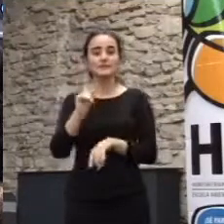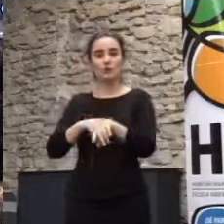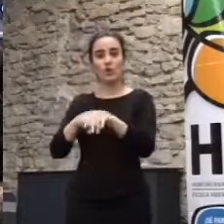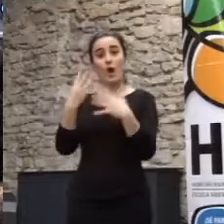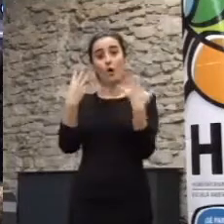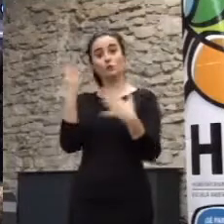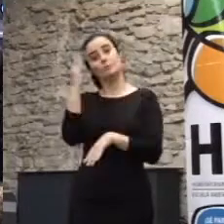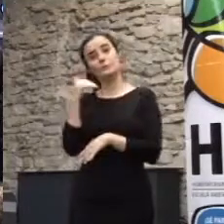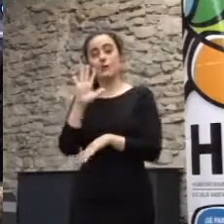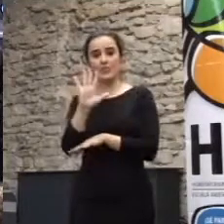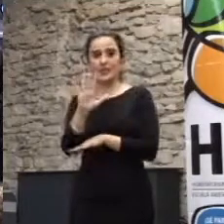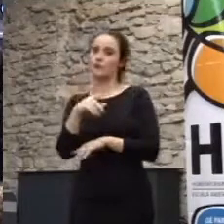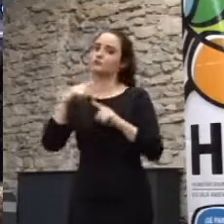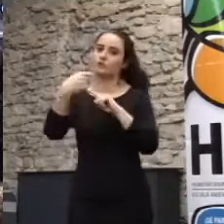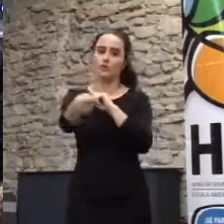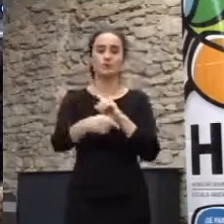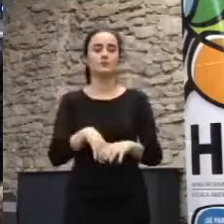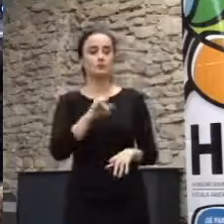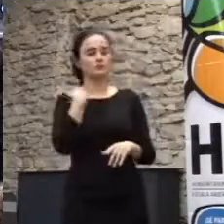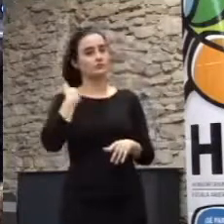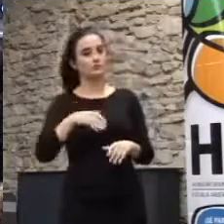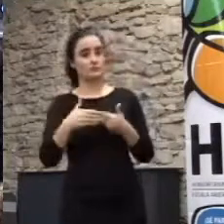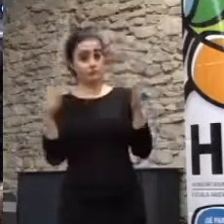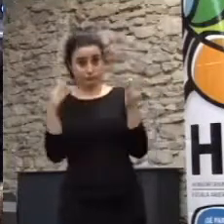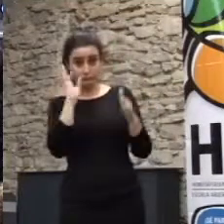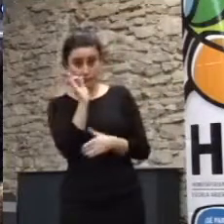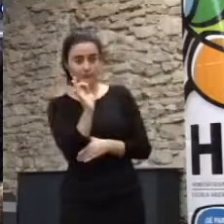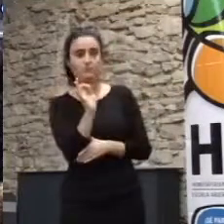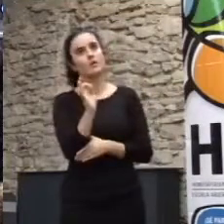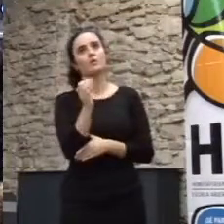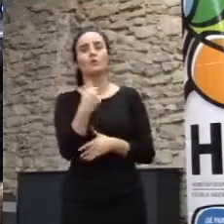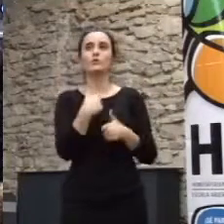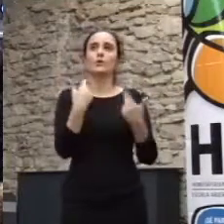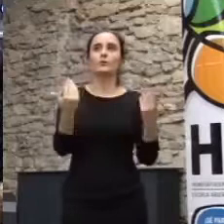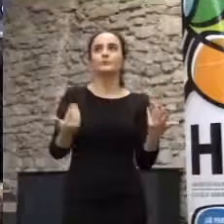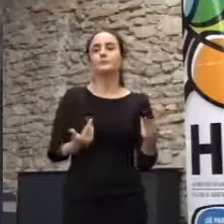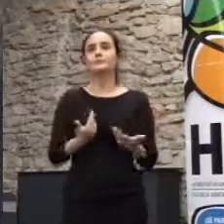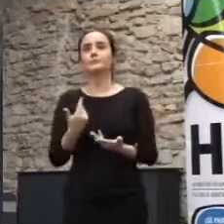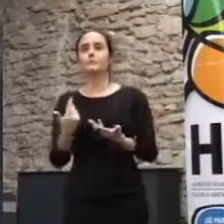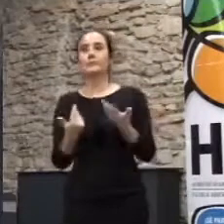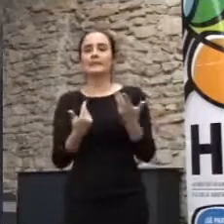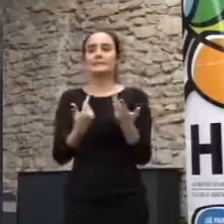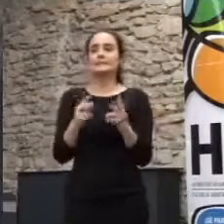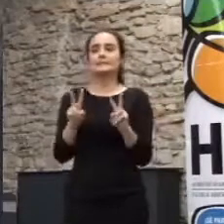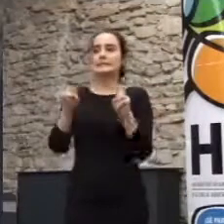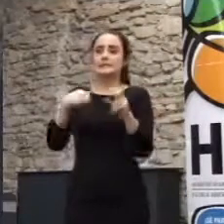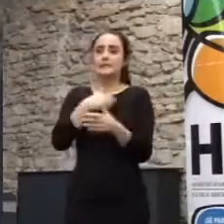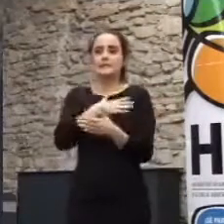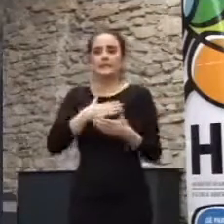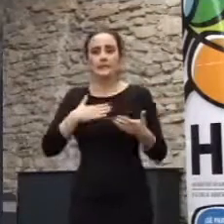los días. Ahí nos marcas un poco el, ¿no? Bueno, no, marco el tema que yo quiero